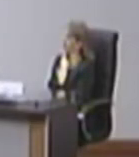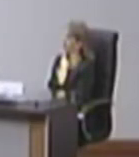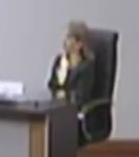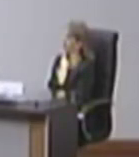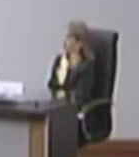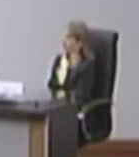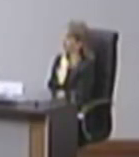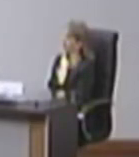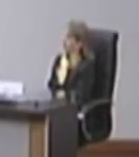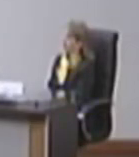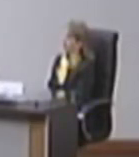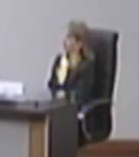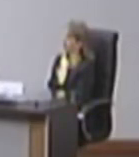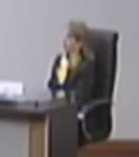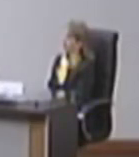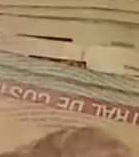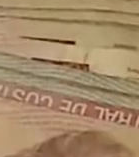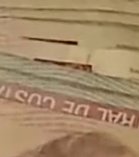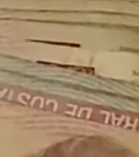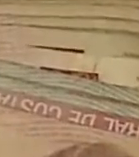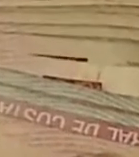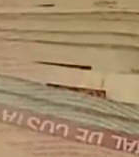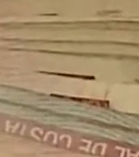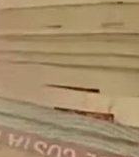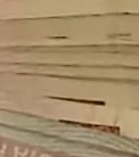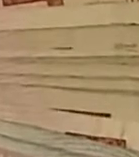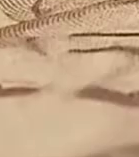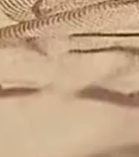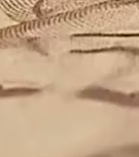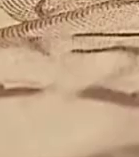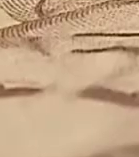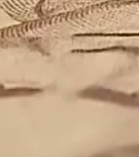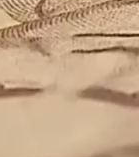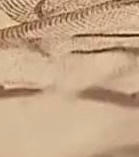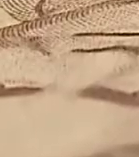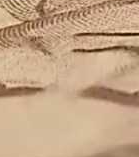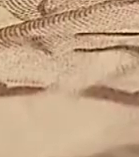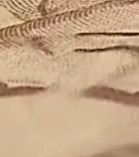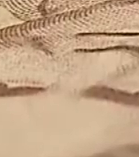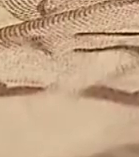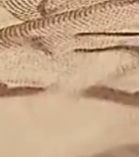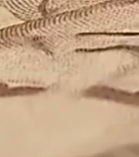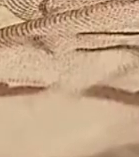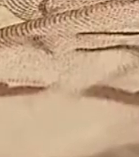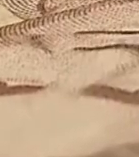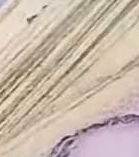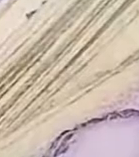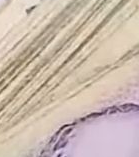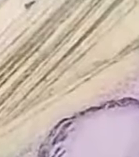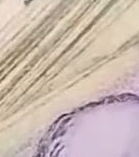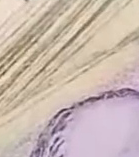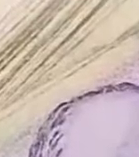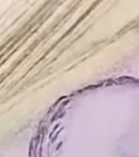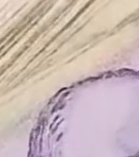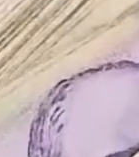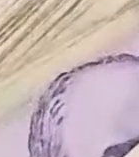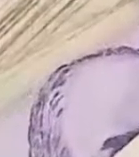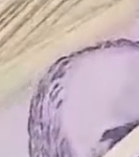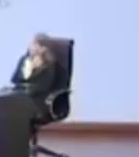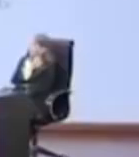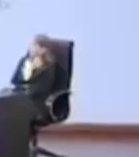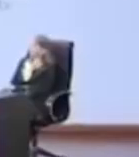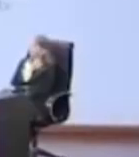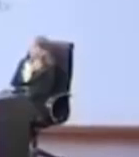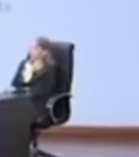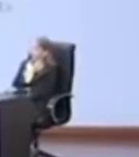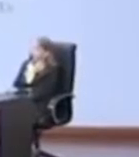Considerar la situación de las finanzas que afronta Costa Rica a la hora de confeccionar los presupuestos del 2019. Esa fue la petición del presidente de Costa Rica,